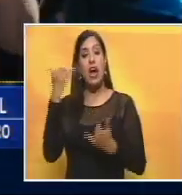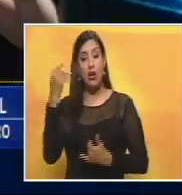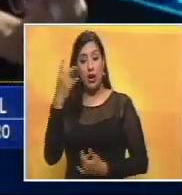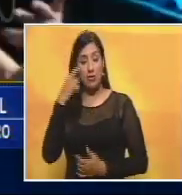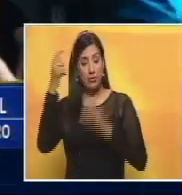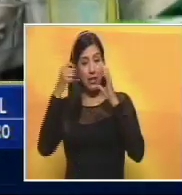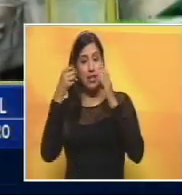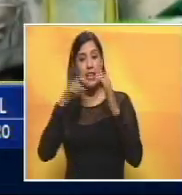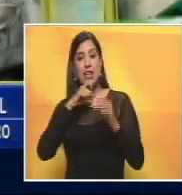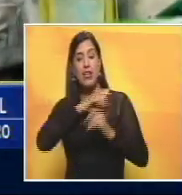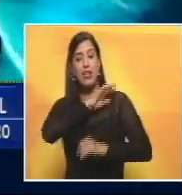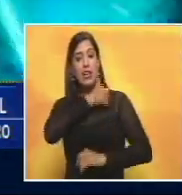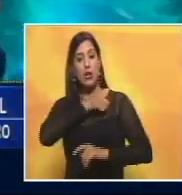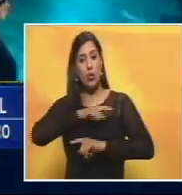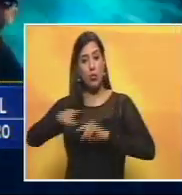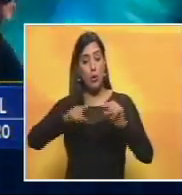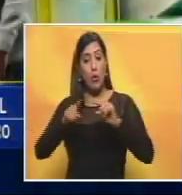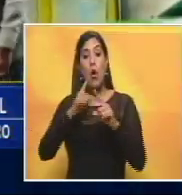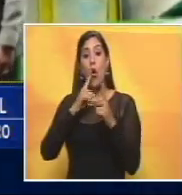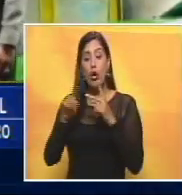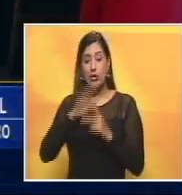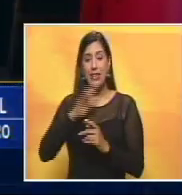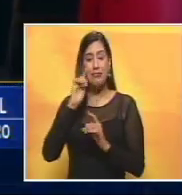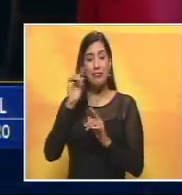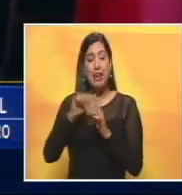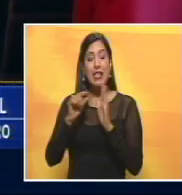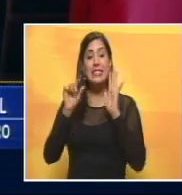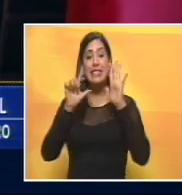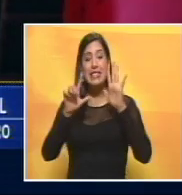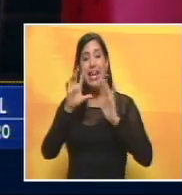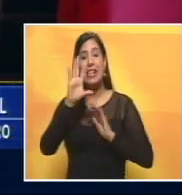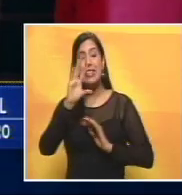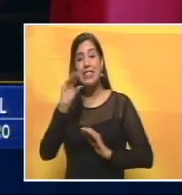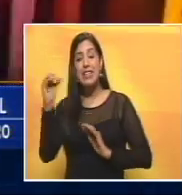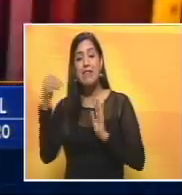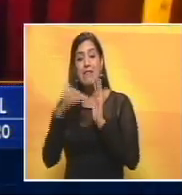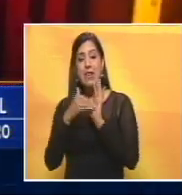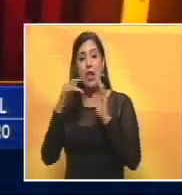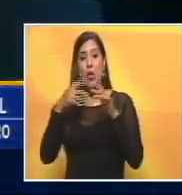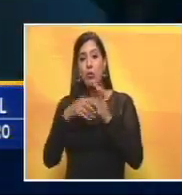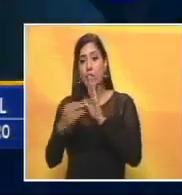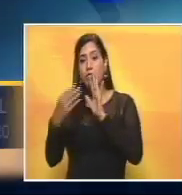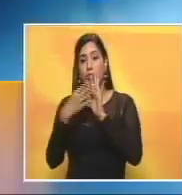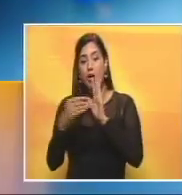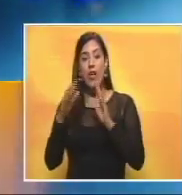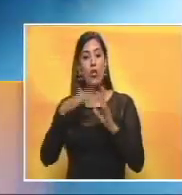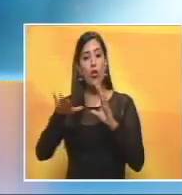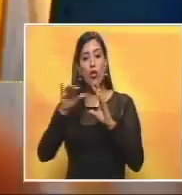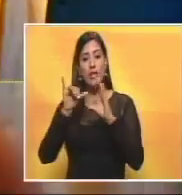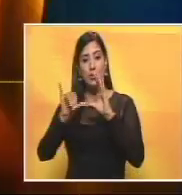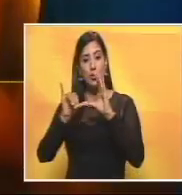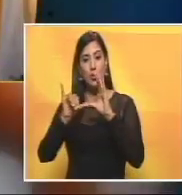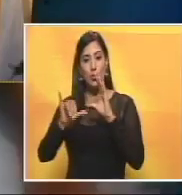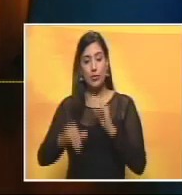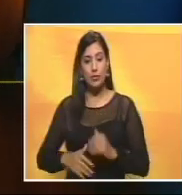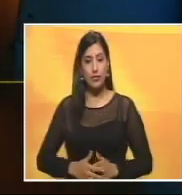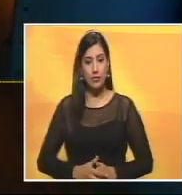fue dirigido por GC Terrefo y ya cuenta con más de 700.000 producciones en la plataforma digital